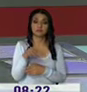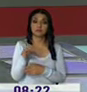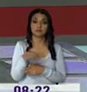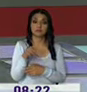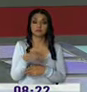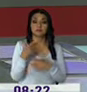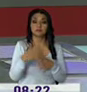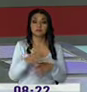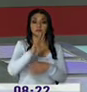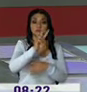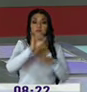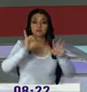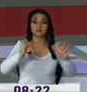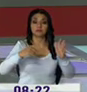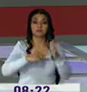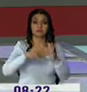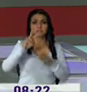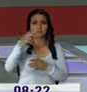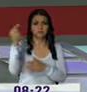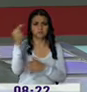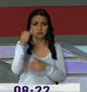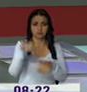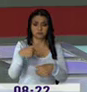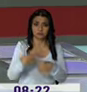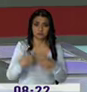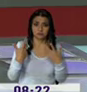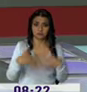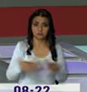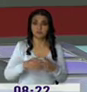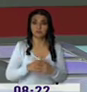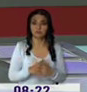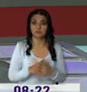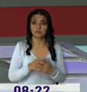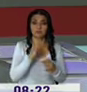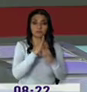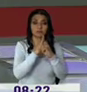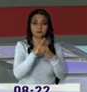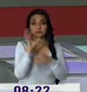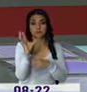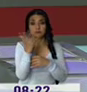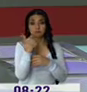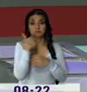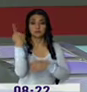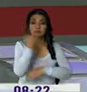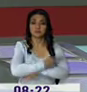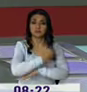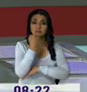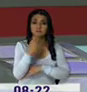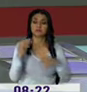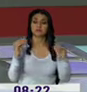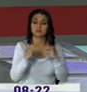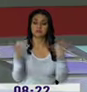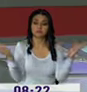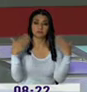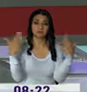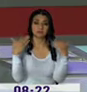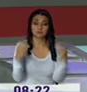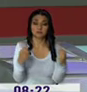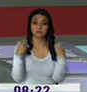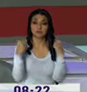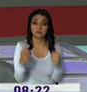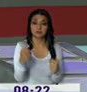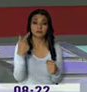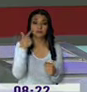a 26.2 grados centígrados? De acuerdo al INAMI, este ha sido el día más cálido